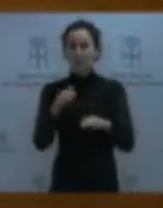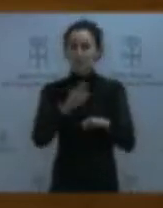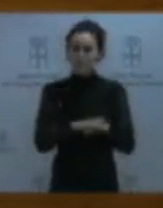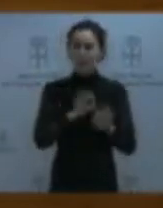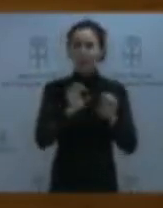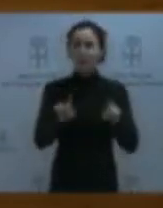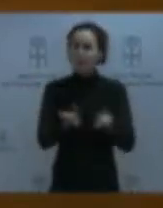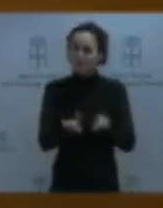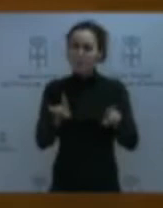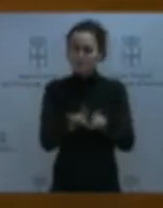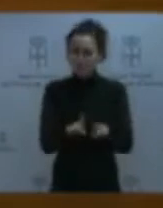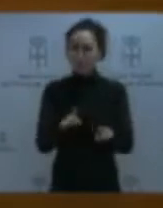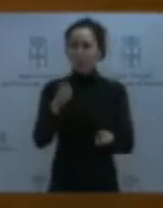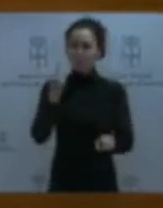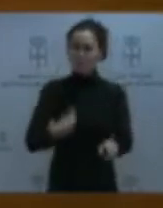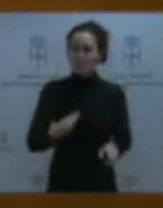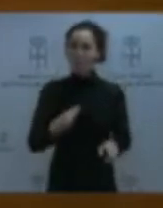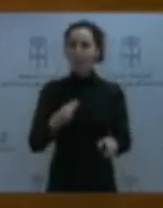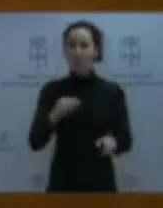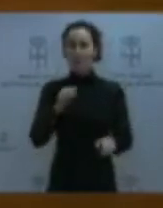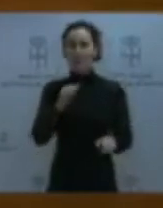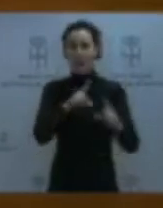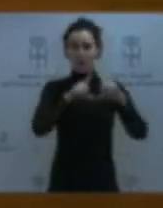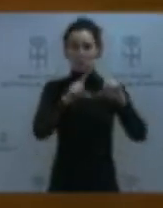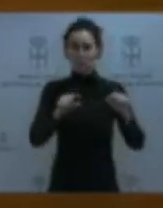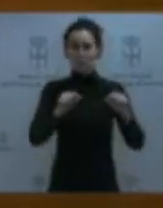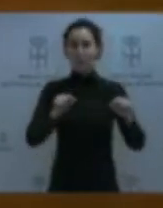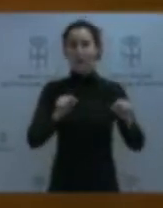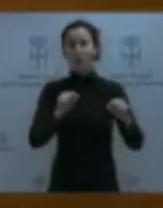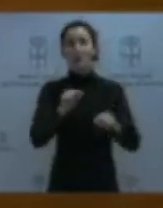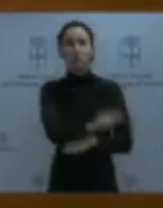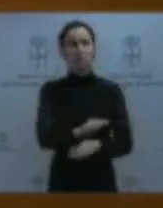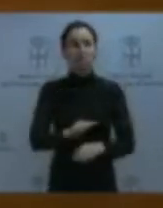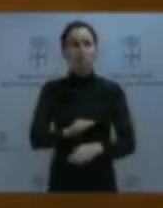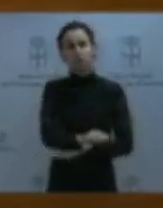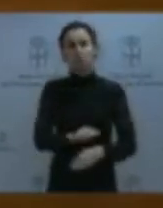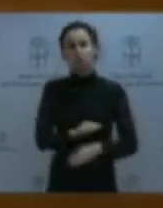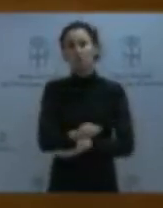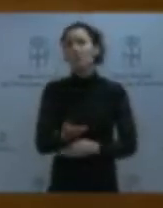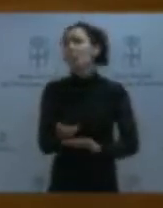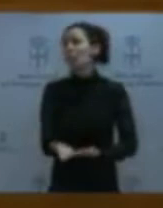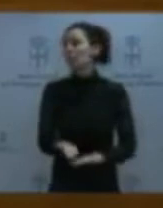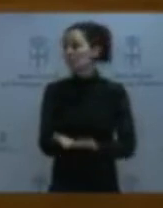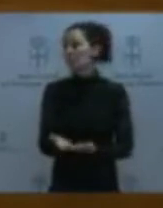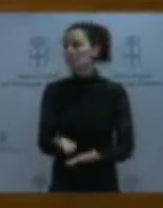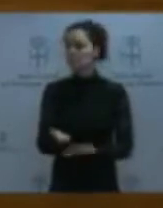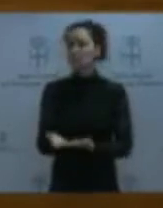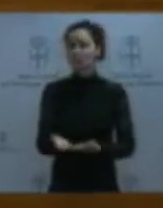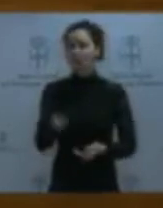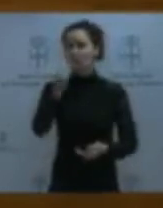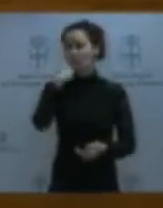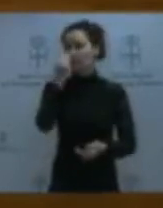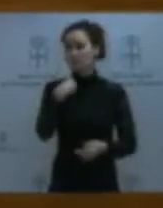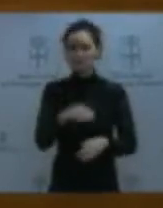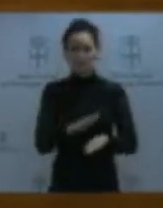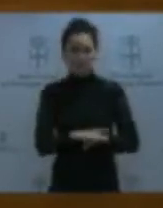la tesis que dice que Asturias es un país de subvencionados, de pedigüeños que necesitan que llegue el